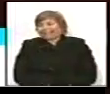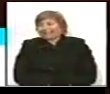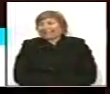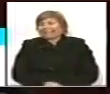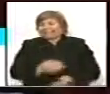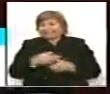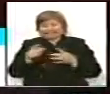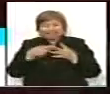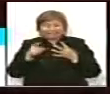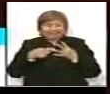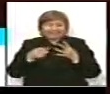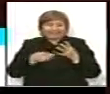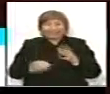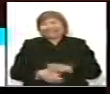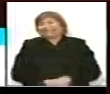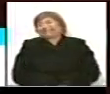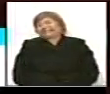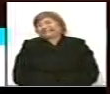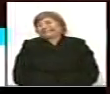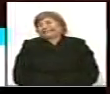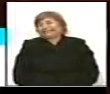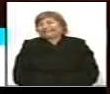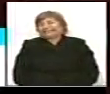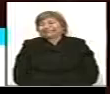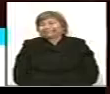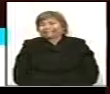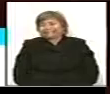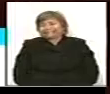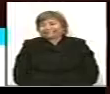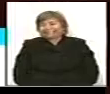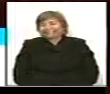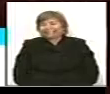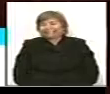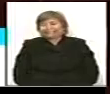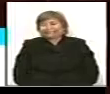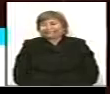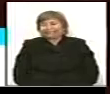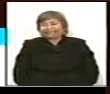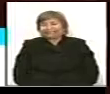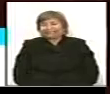etcétera, etcétera. ¿Qué yo sé yo?